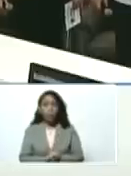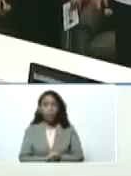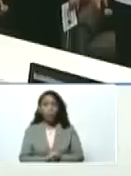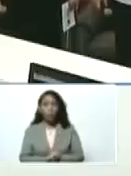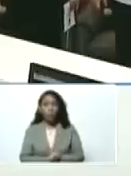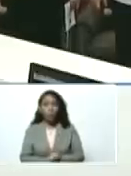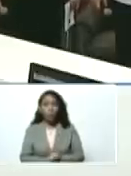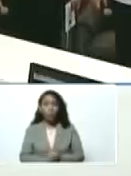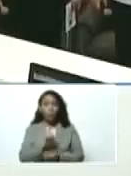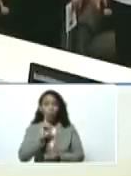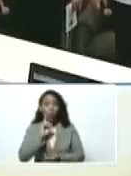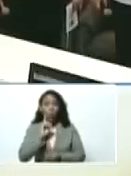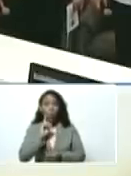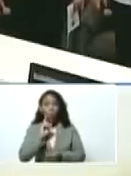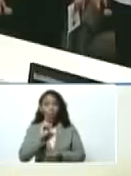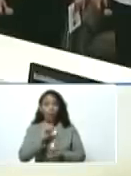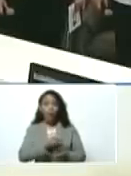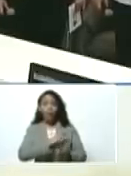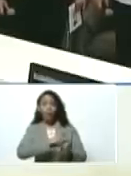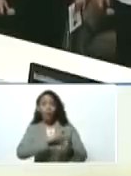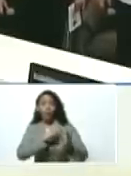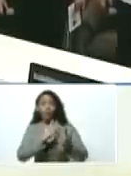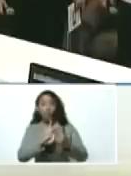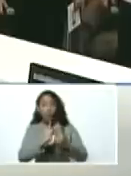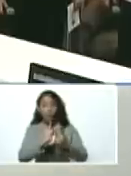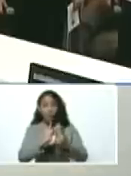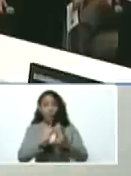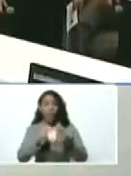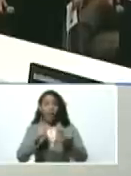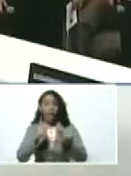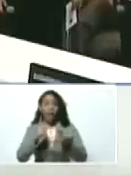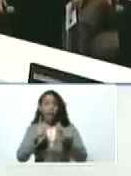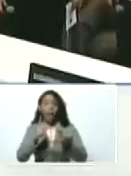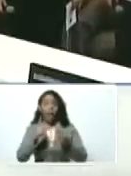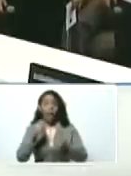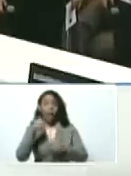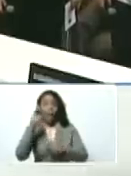una virtud de él y su esposa, de hacer un aliño.